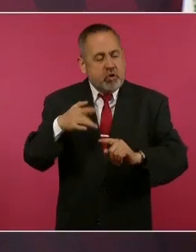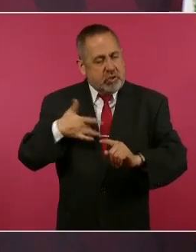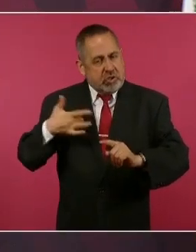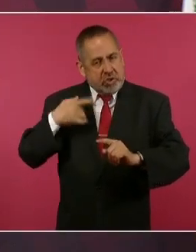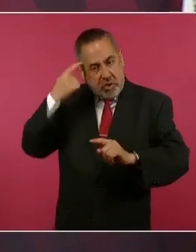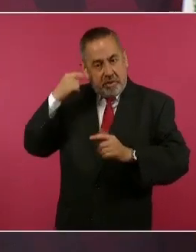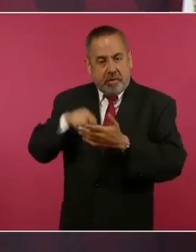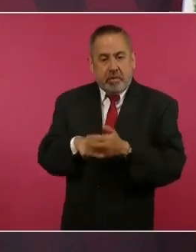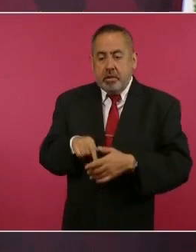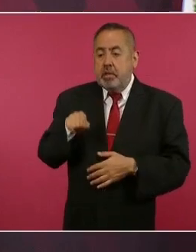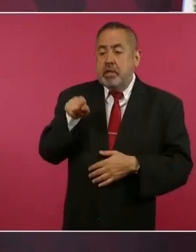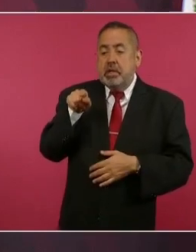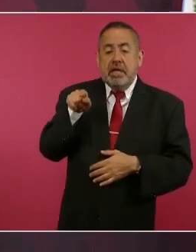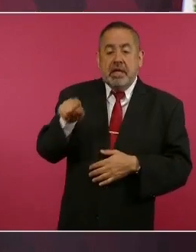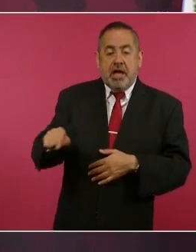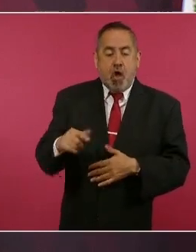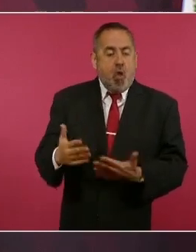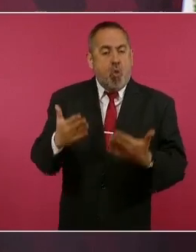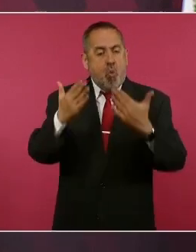que